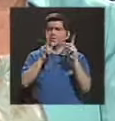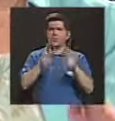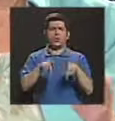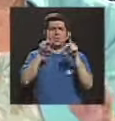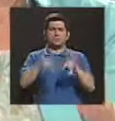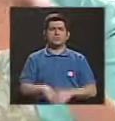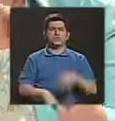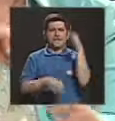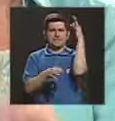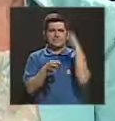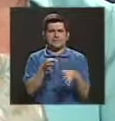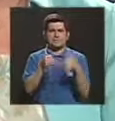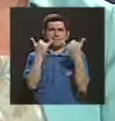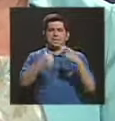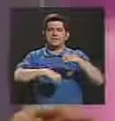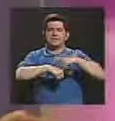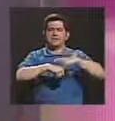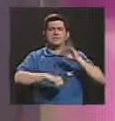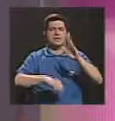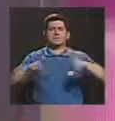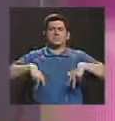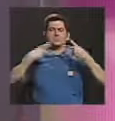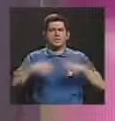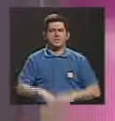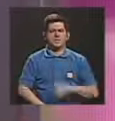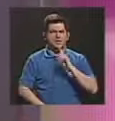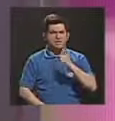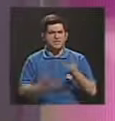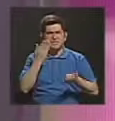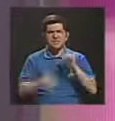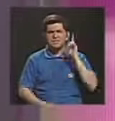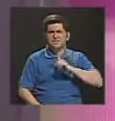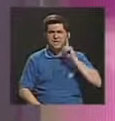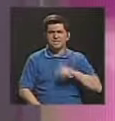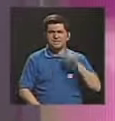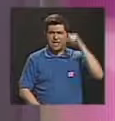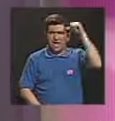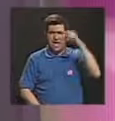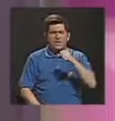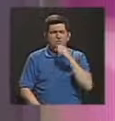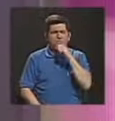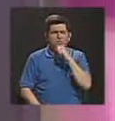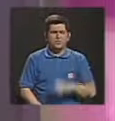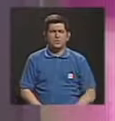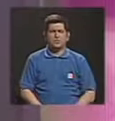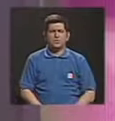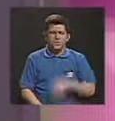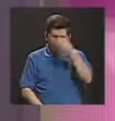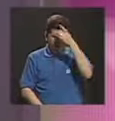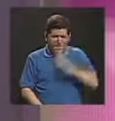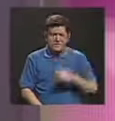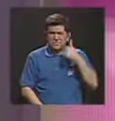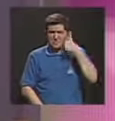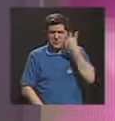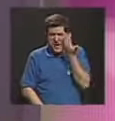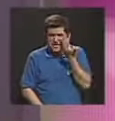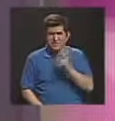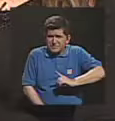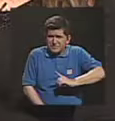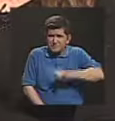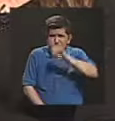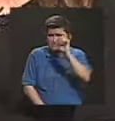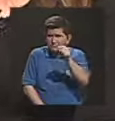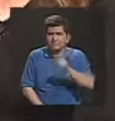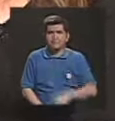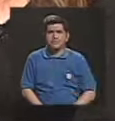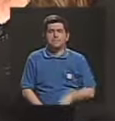persona, sencillamente ha llegado a una etapa de su vida. Se dice mucho, no sé si es un mito, que el adulto mayor está muy propenso a depresiones. ¿Es cierto esto?